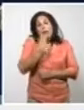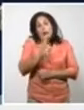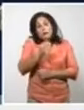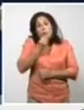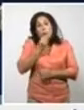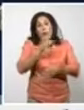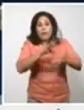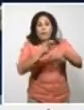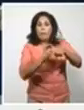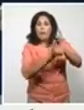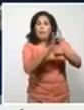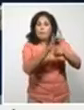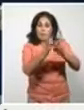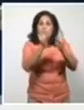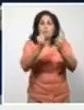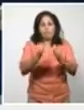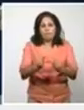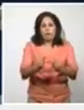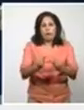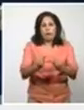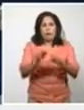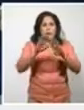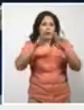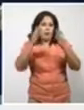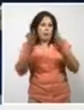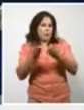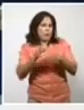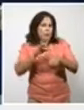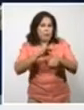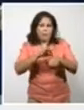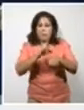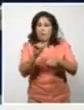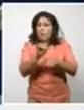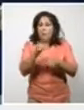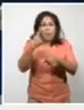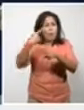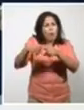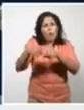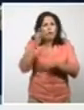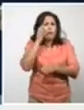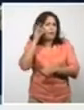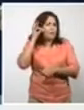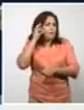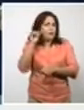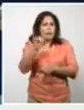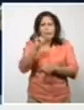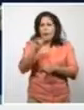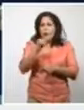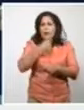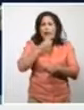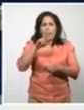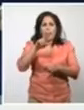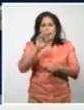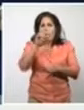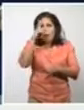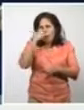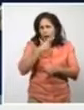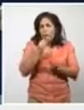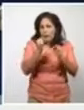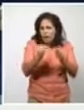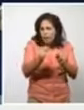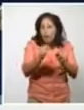enfermedad que se va a quedar como una endemia. Y si se queda como una endemia para el mundo,